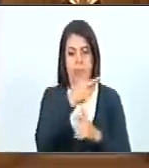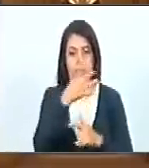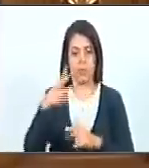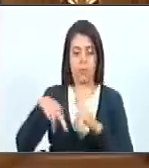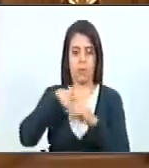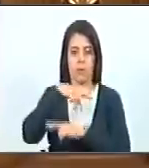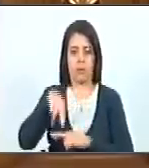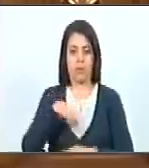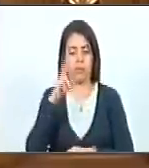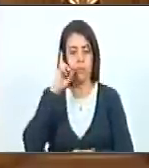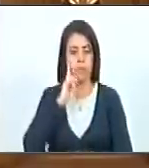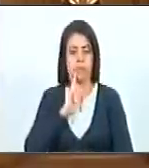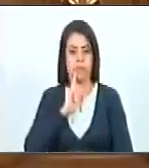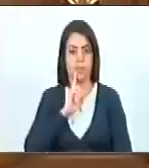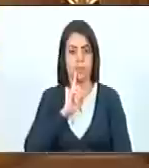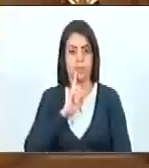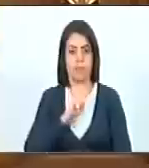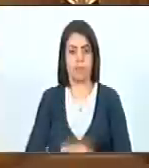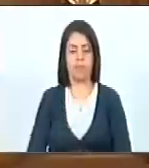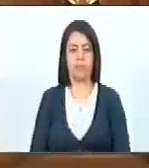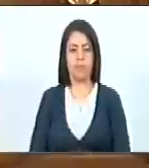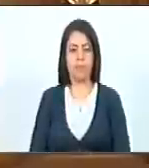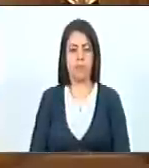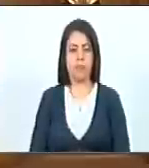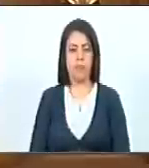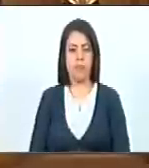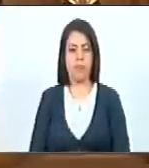la Revolución Bolivariana.